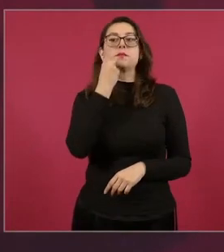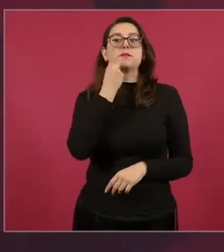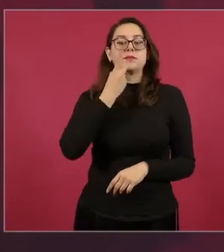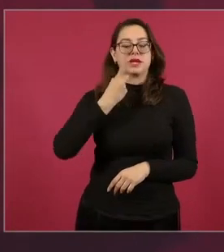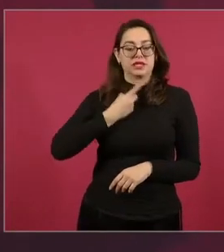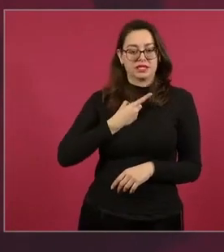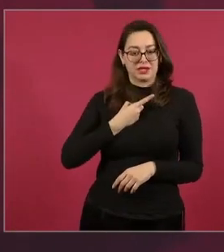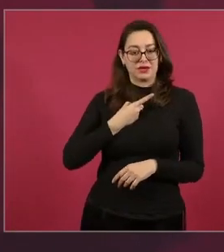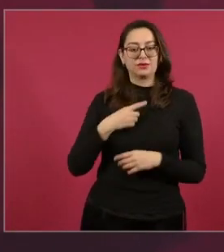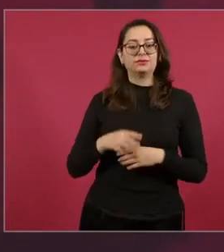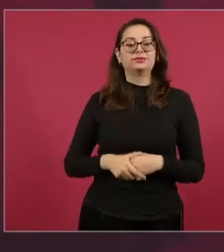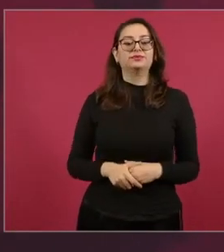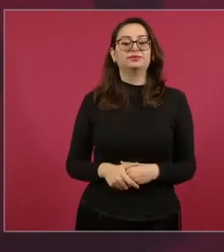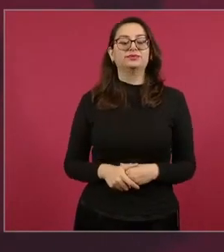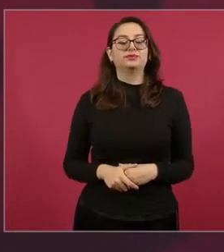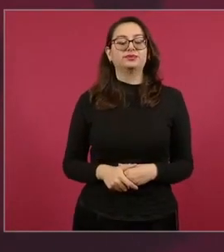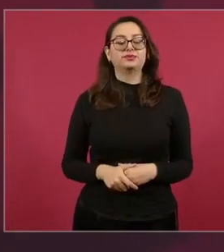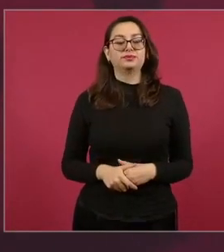un dicho, ¿no?,